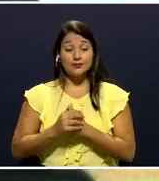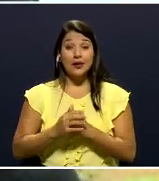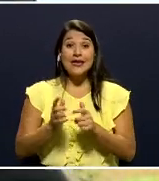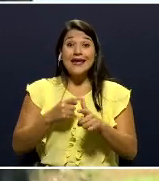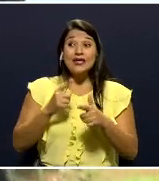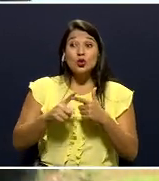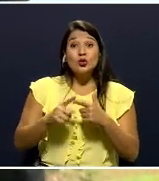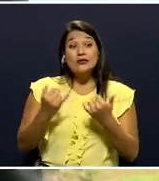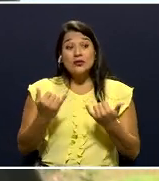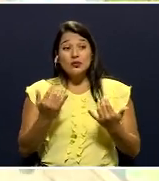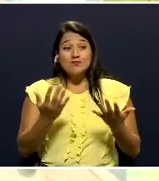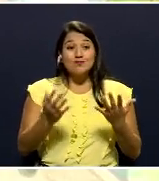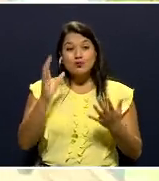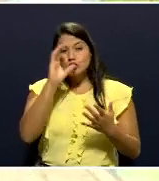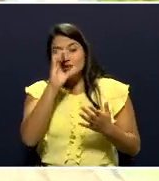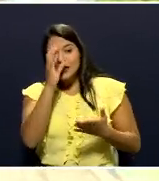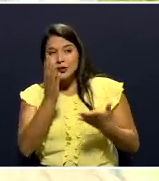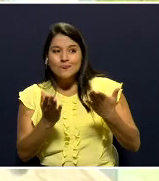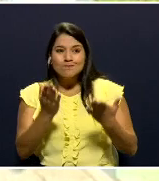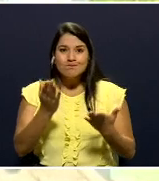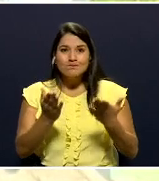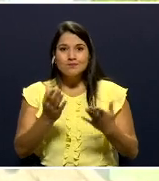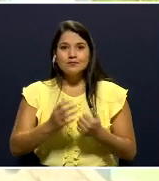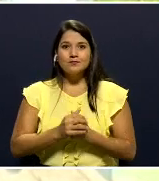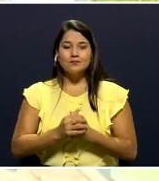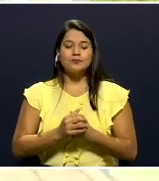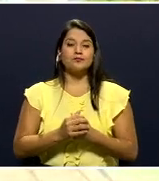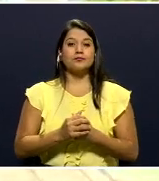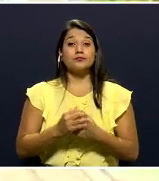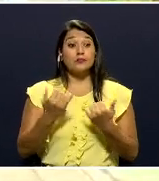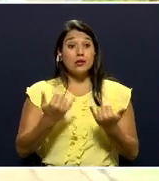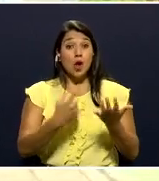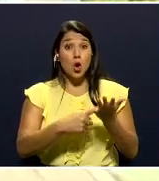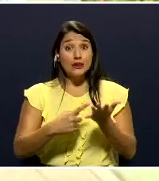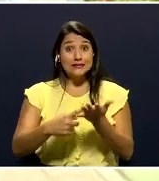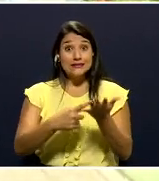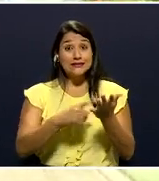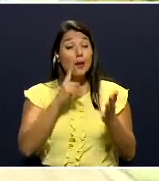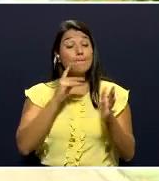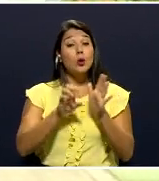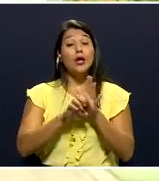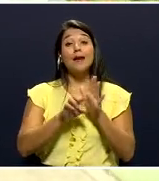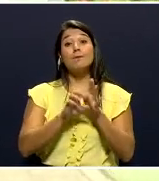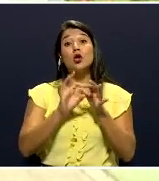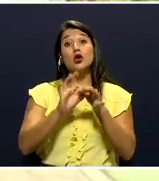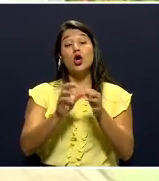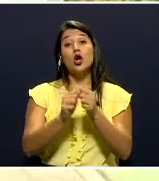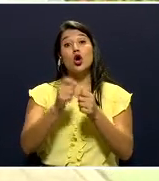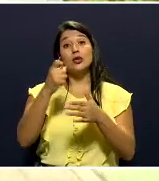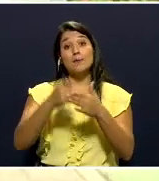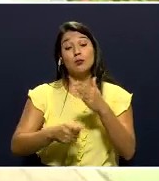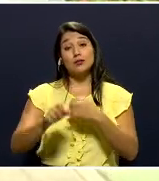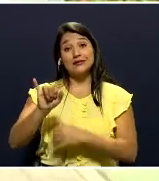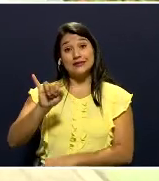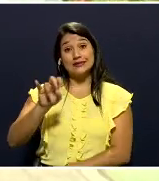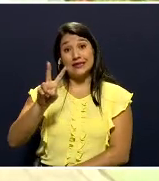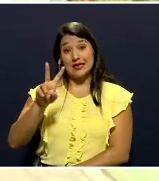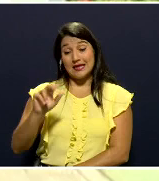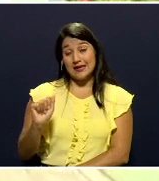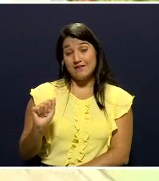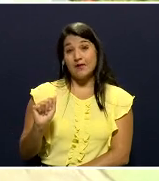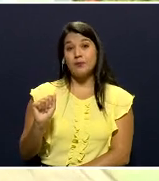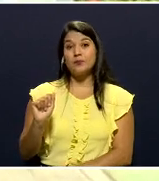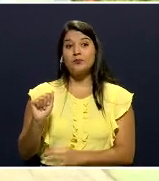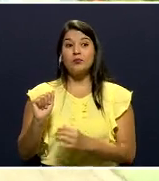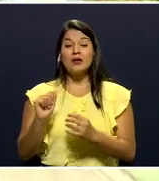es en el que estamos en este momento. Están discutiendo, por ejemplo, en el caso del impuesto al valor agregado sobre los intereses de locales comerciales,